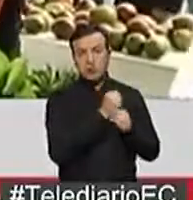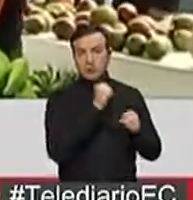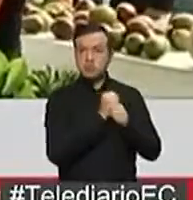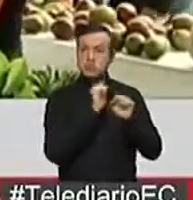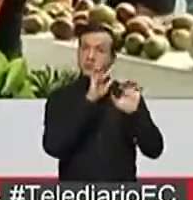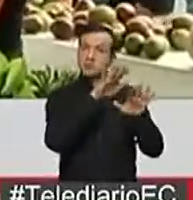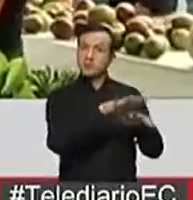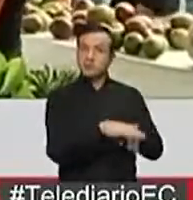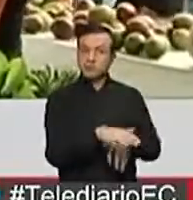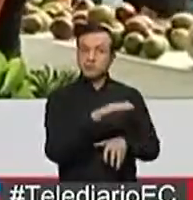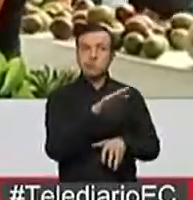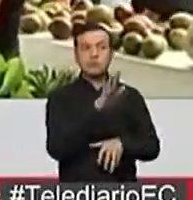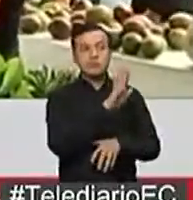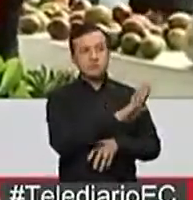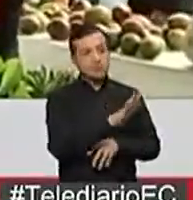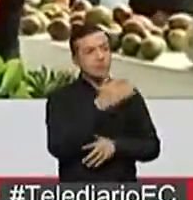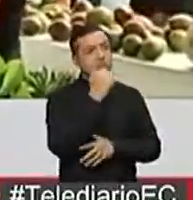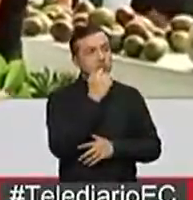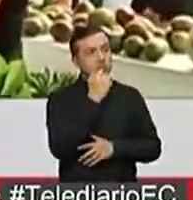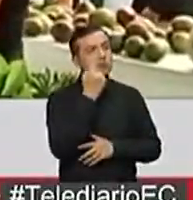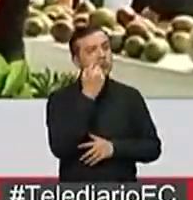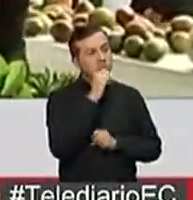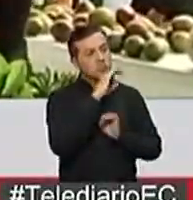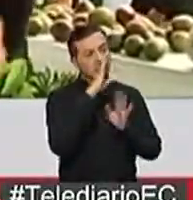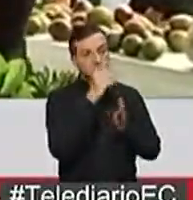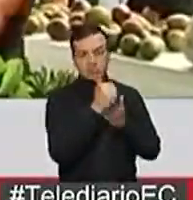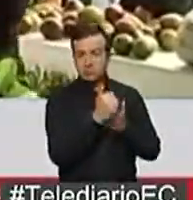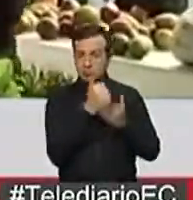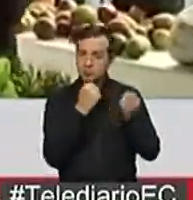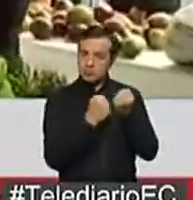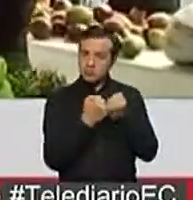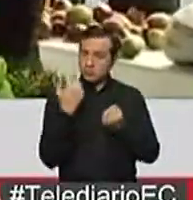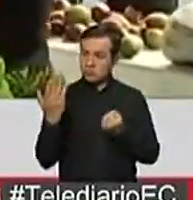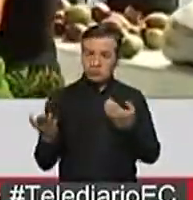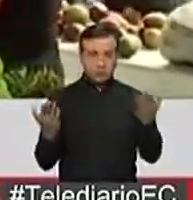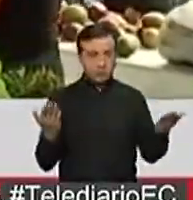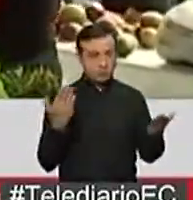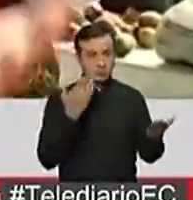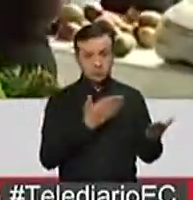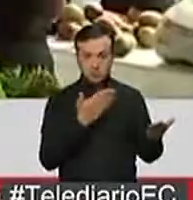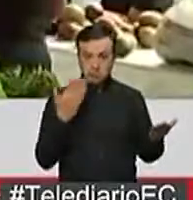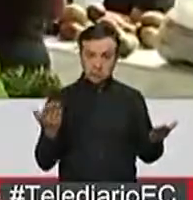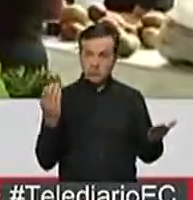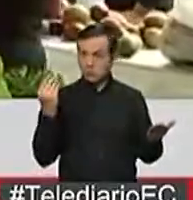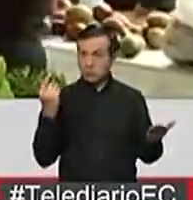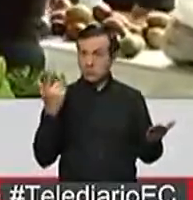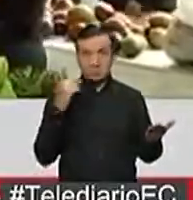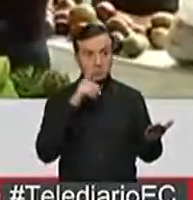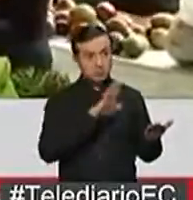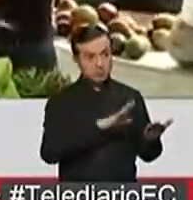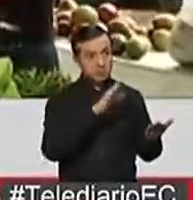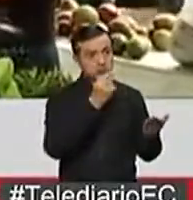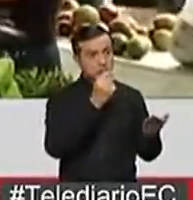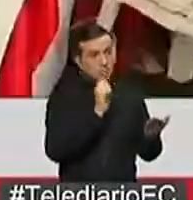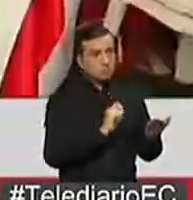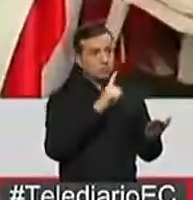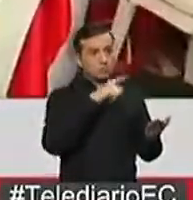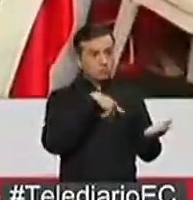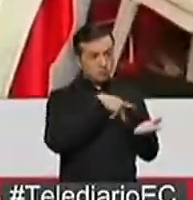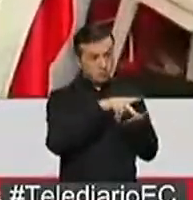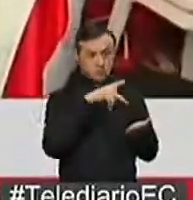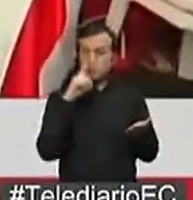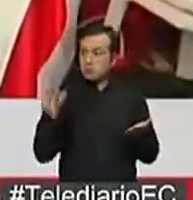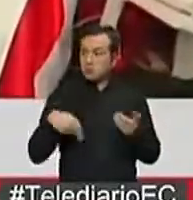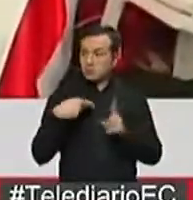sepa el rostro social de la producción y que se beneficien ambos positivamente, el bolsillo del productor y el bolsillo del consumidor. En